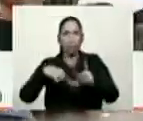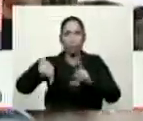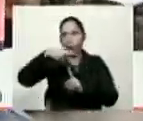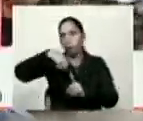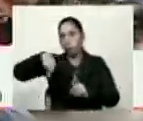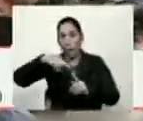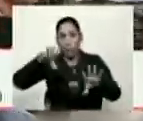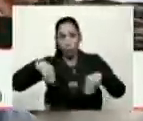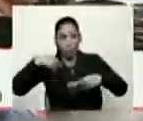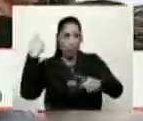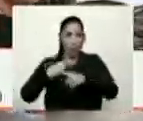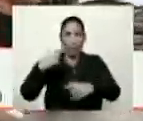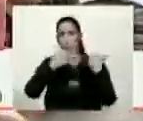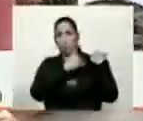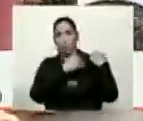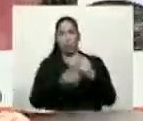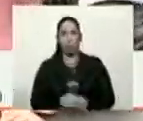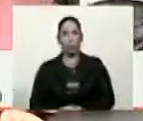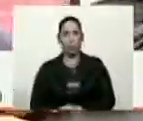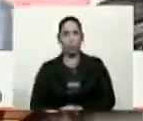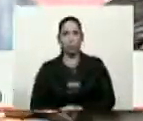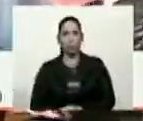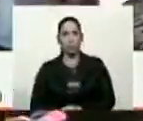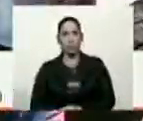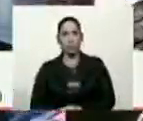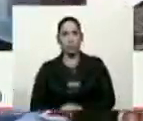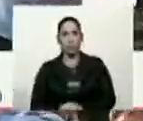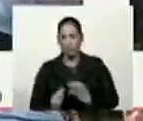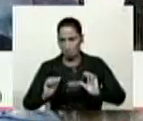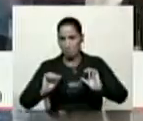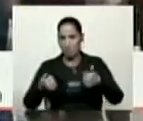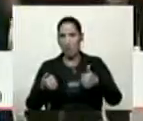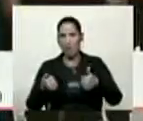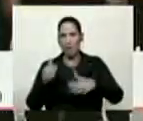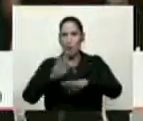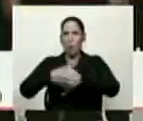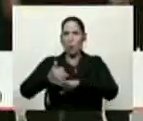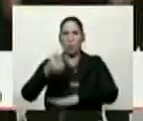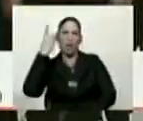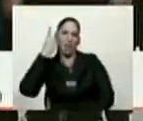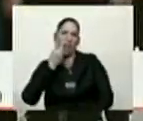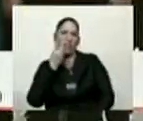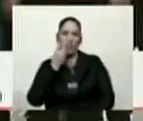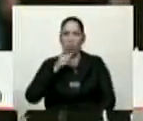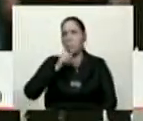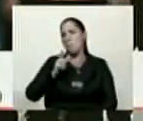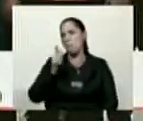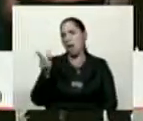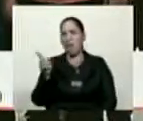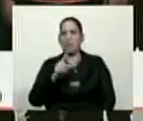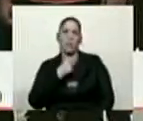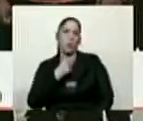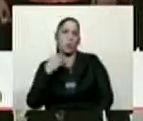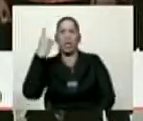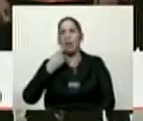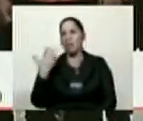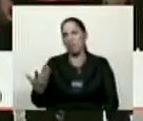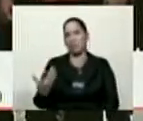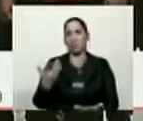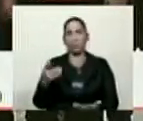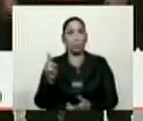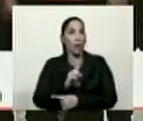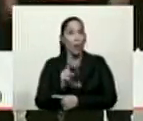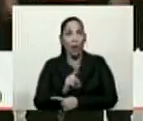Asuman, siempre que va a traicionar, comienza echándole la culpa a las demás. No, Darío me cae mal. No, Darío no sé qué cosa. No, Darío, lo que pasa es